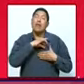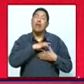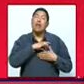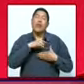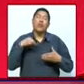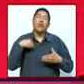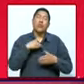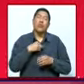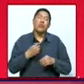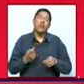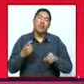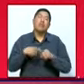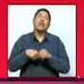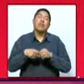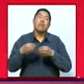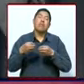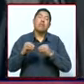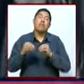seamos parte del Mercosur.